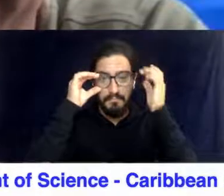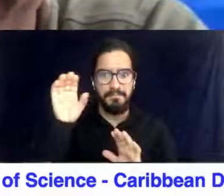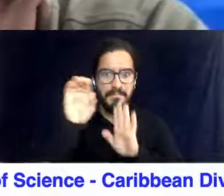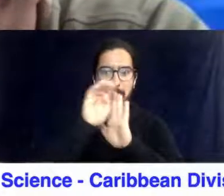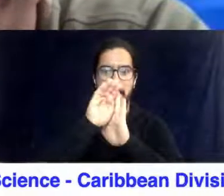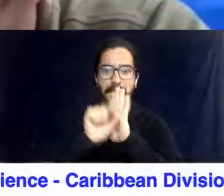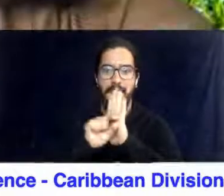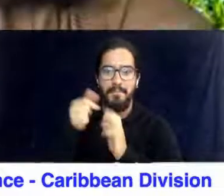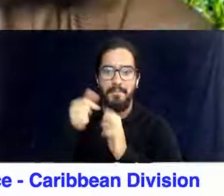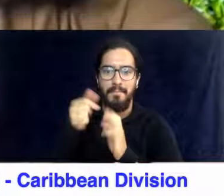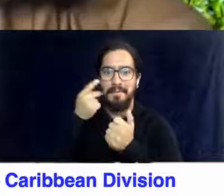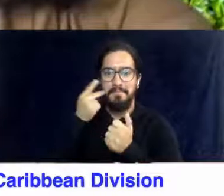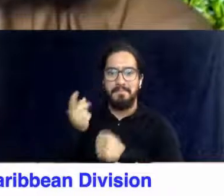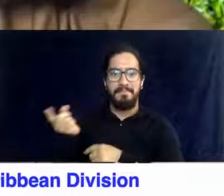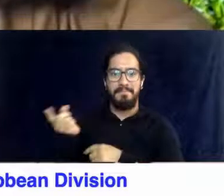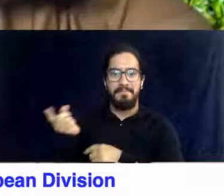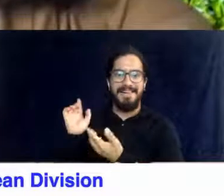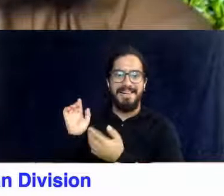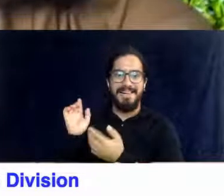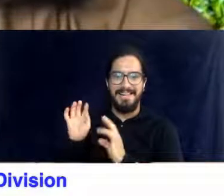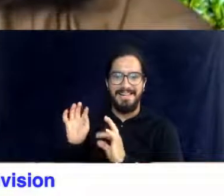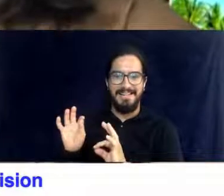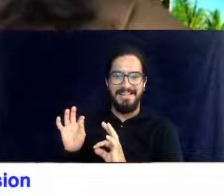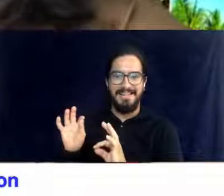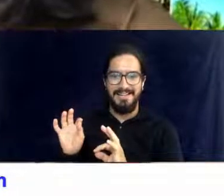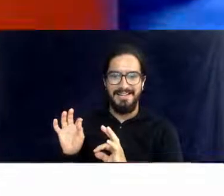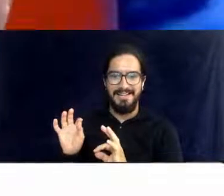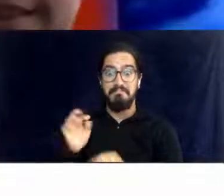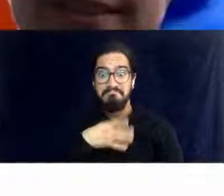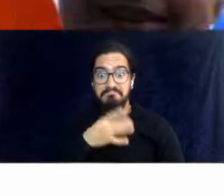Estamos live, Félix. ¿Este les gusta?